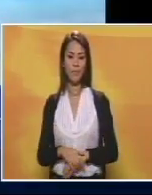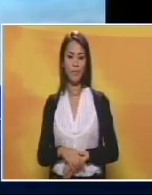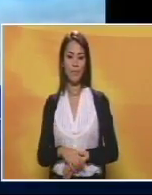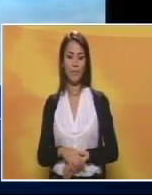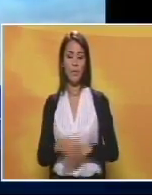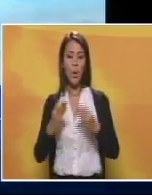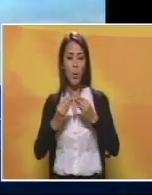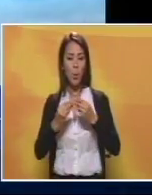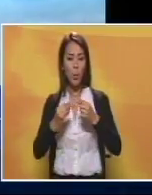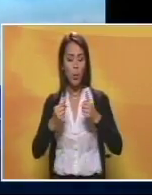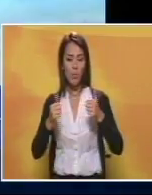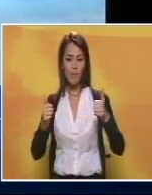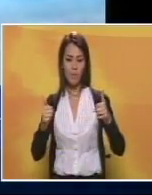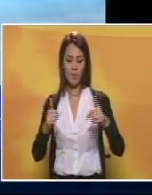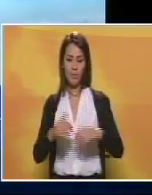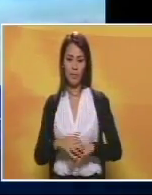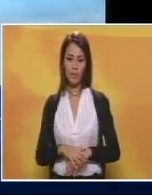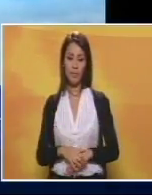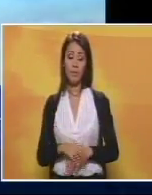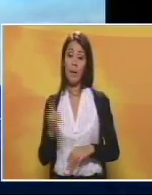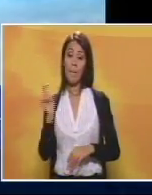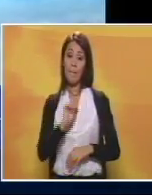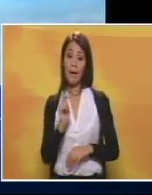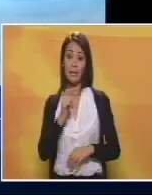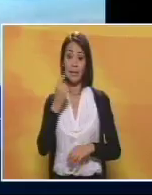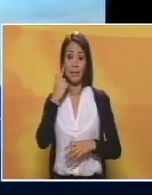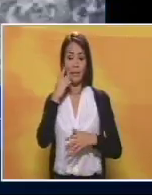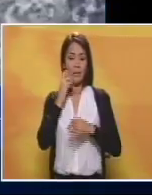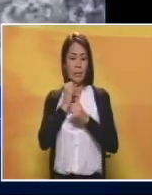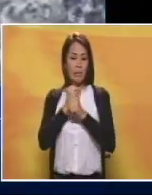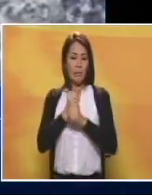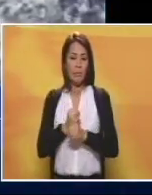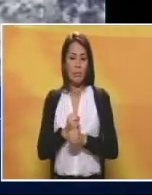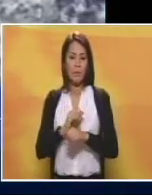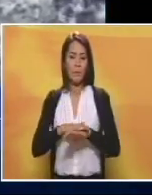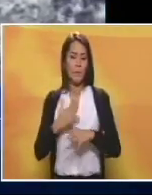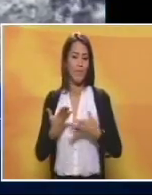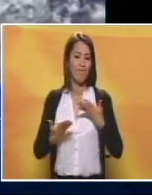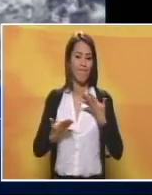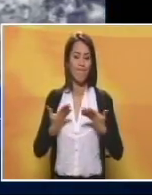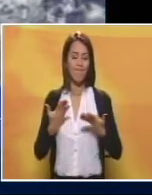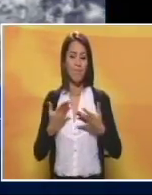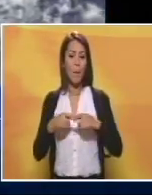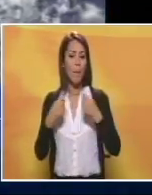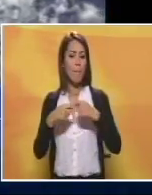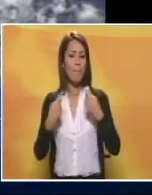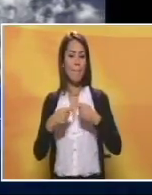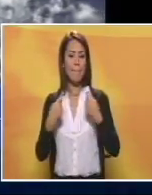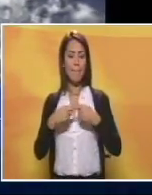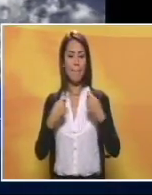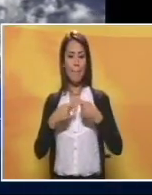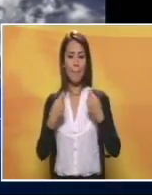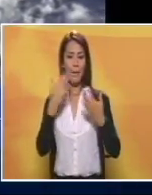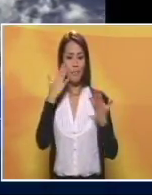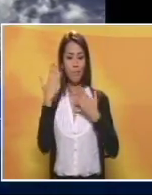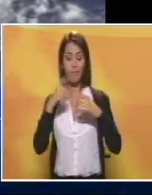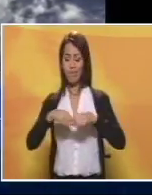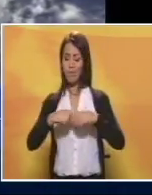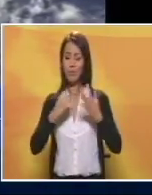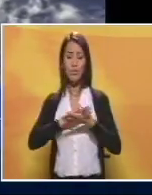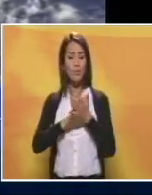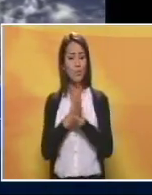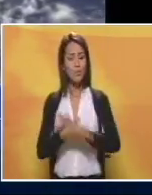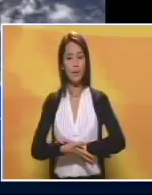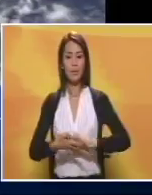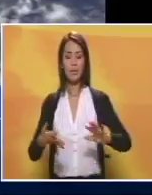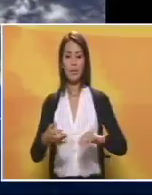generar daños. Tras meses de incertidumbre por las hipotéticas lesiones que pudiera causar, la mayor parte de su estructura se destruyó durante